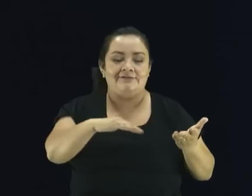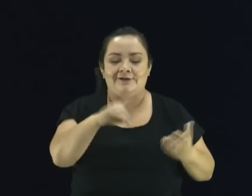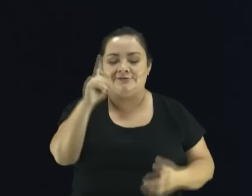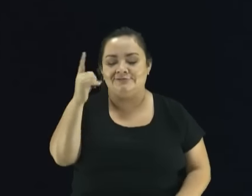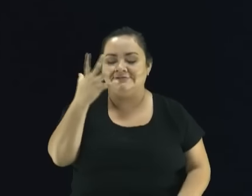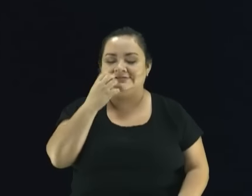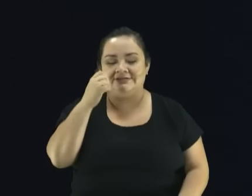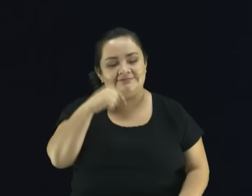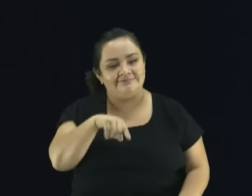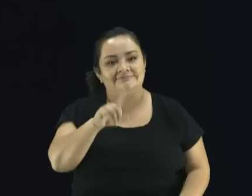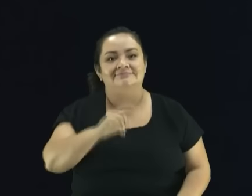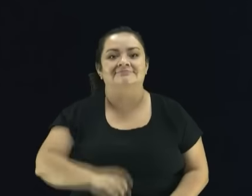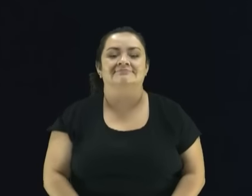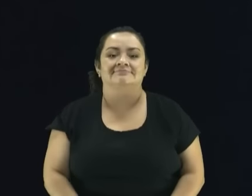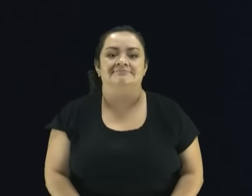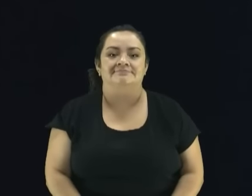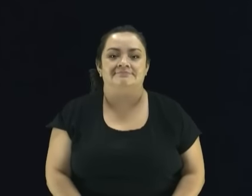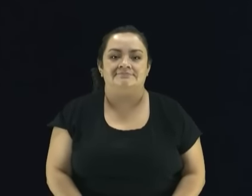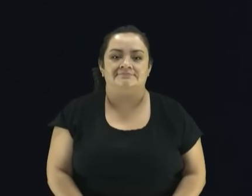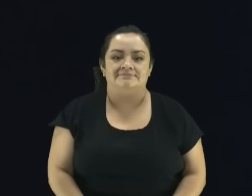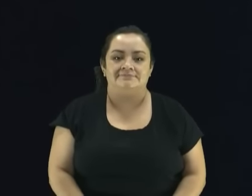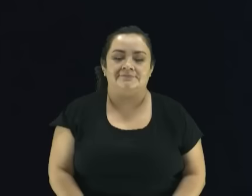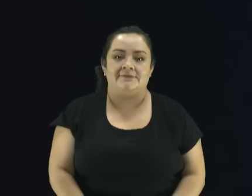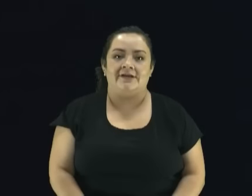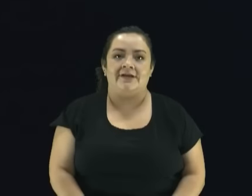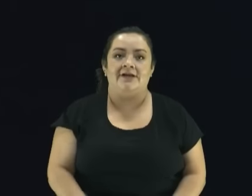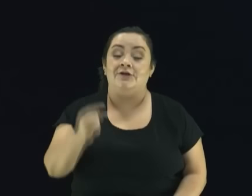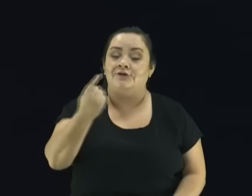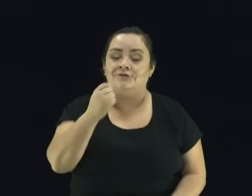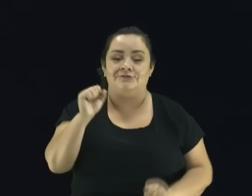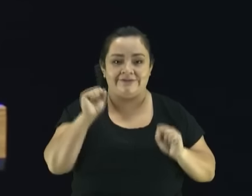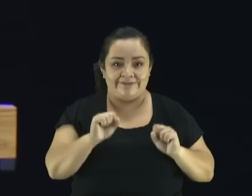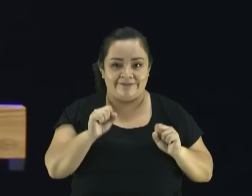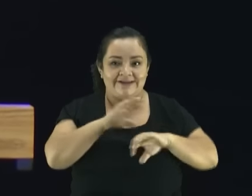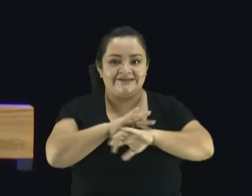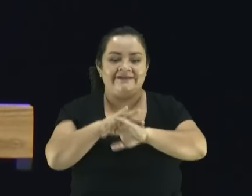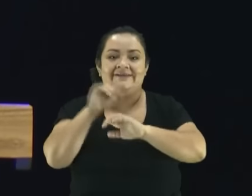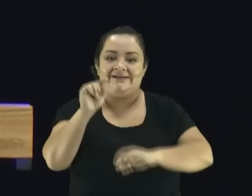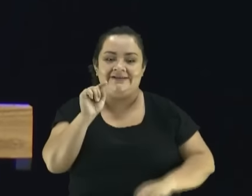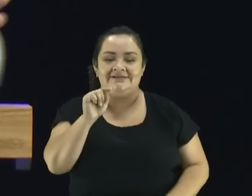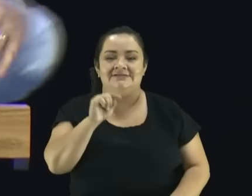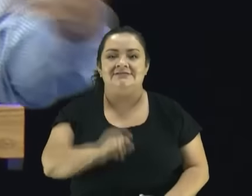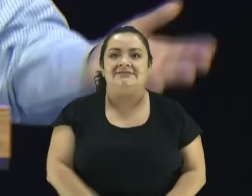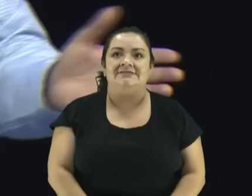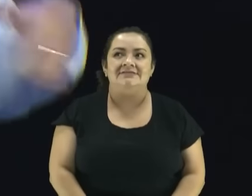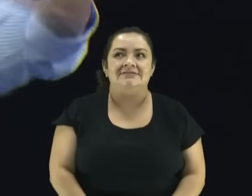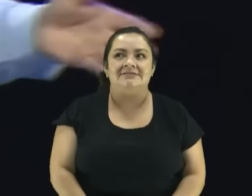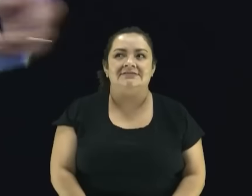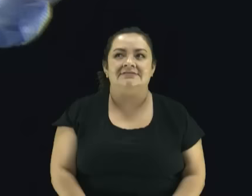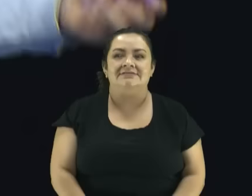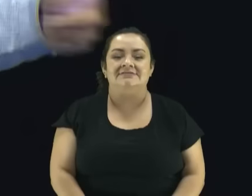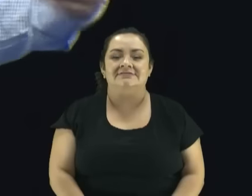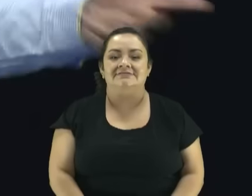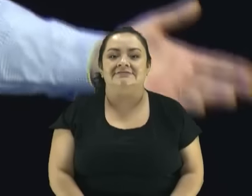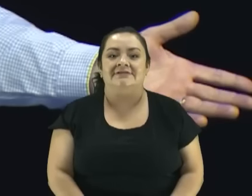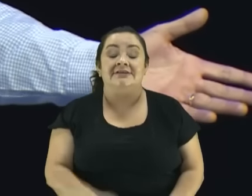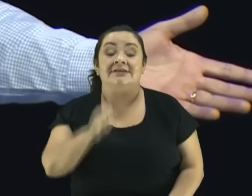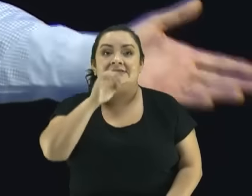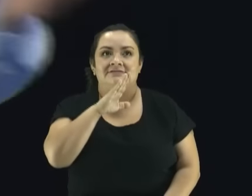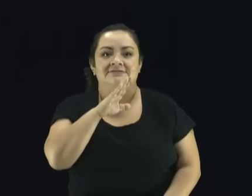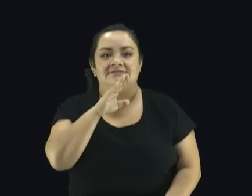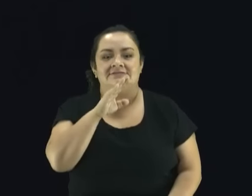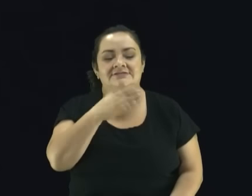quiere llevar lo único que te puede llevar ahí según la Biblia y según le está escribiendo Pablo a Timoteo desde la cárcel en Roma se lo tira y dice